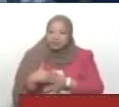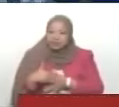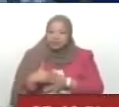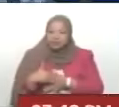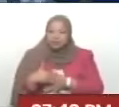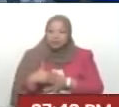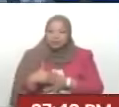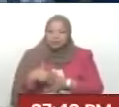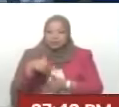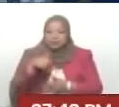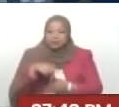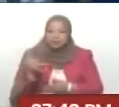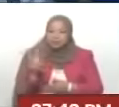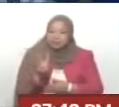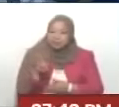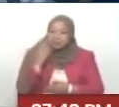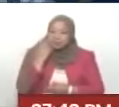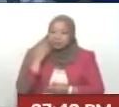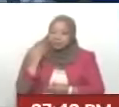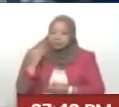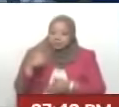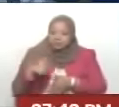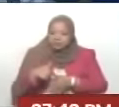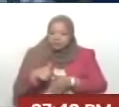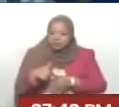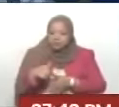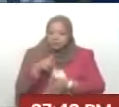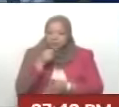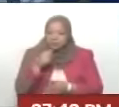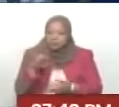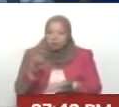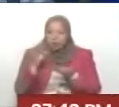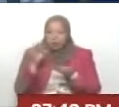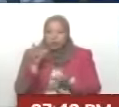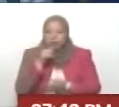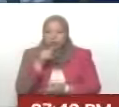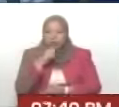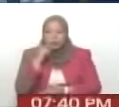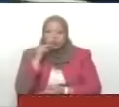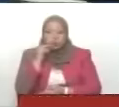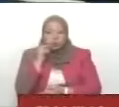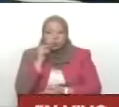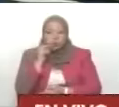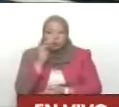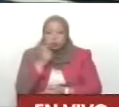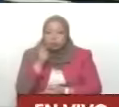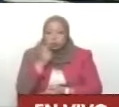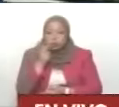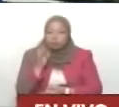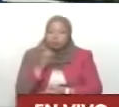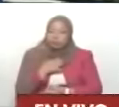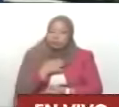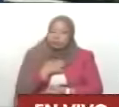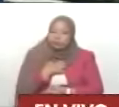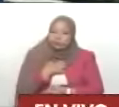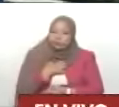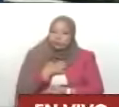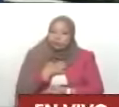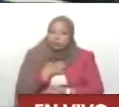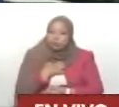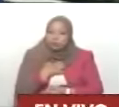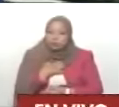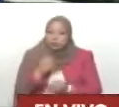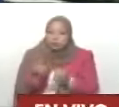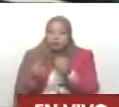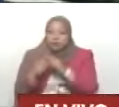¿Cómo no? ¿Tú lo aceptas? Claro que sí, sin azúcar, por favor. No te puedes fumar un cigarrito. No puedo, eso es allá afuera, cuando pueda y es fuera de